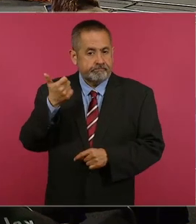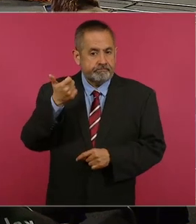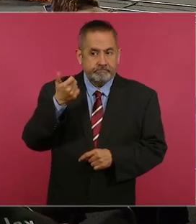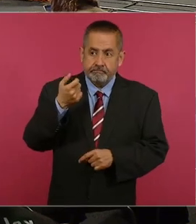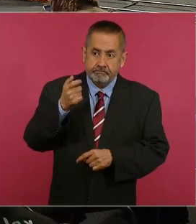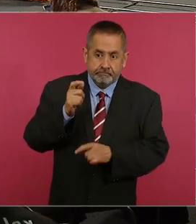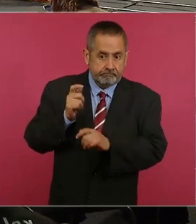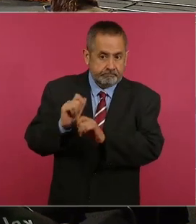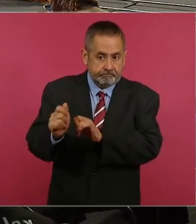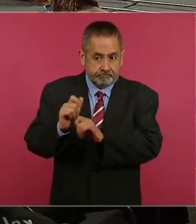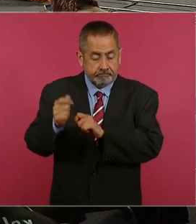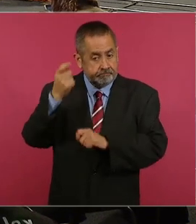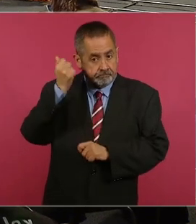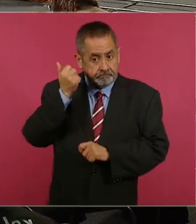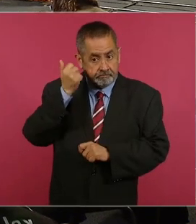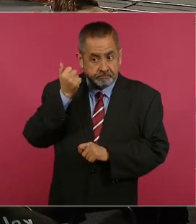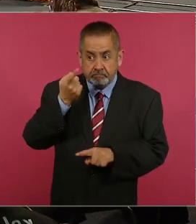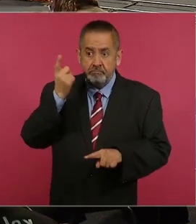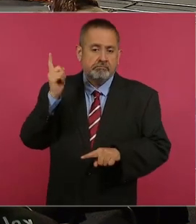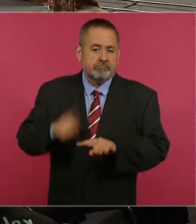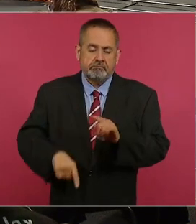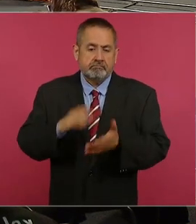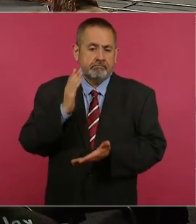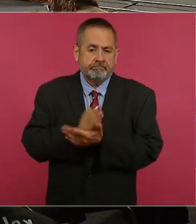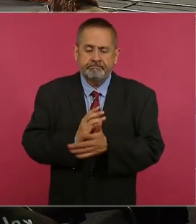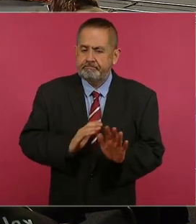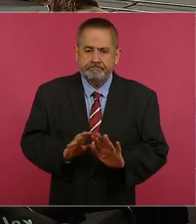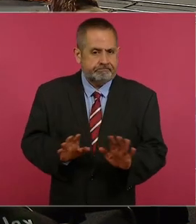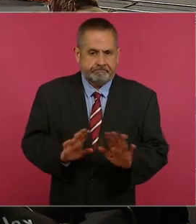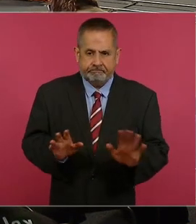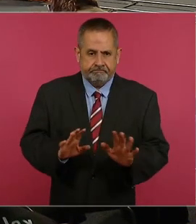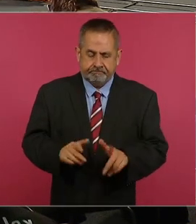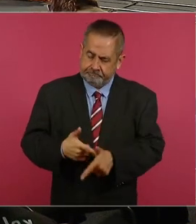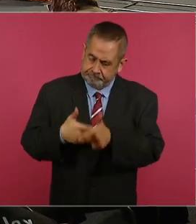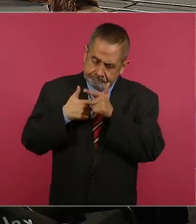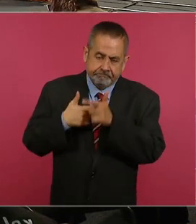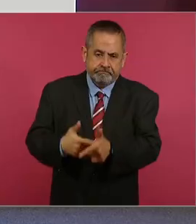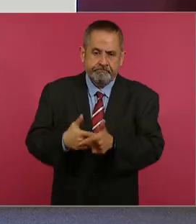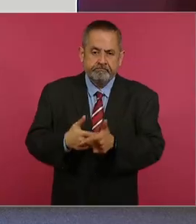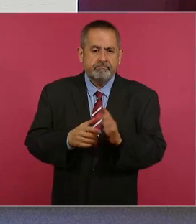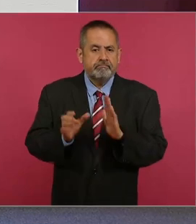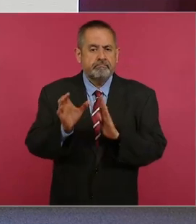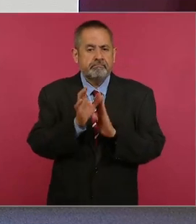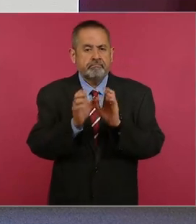beneficio que ya es un derecho constitucional, claro,